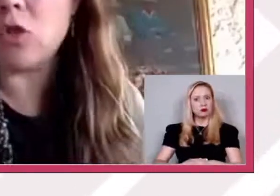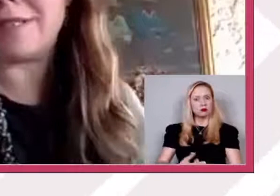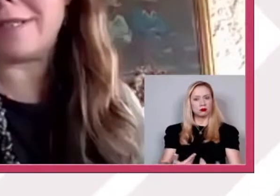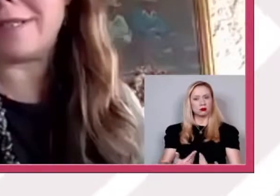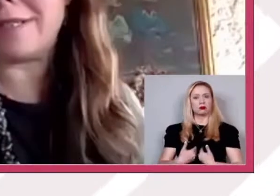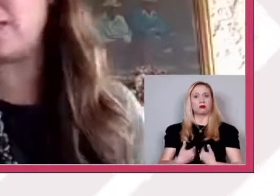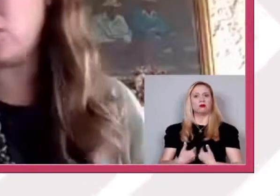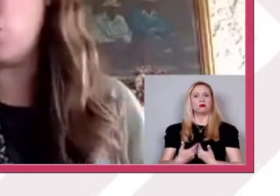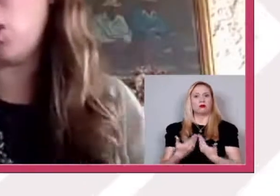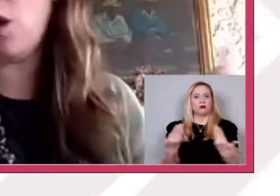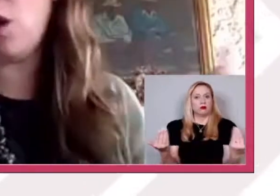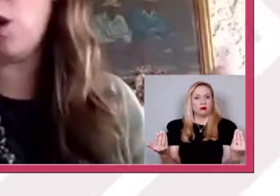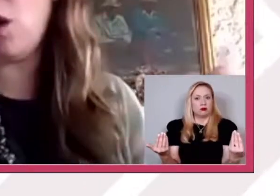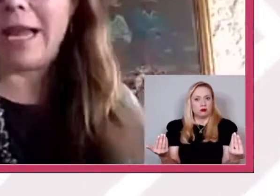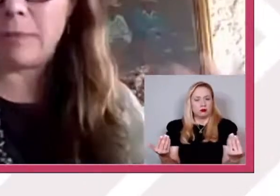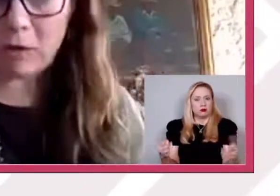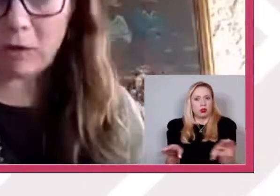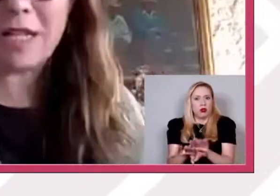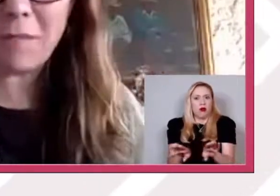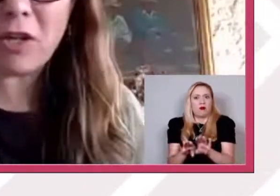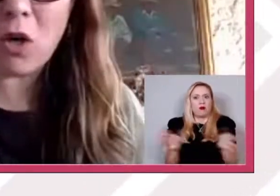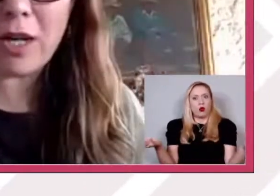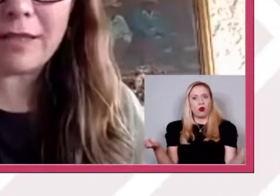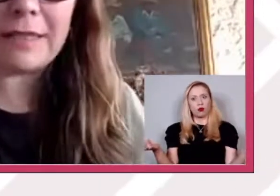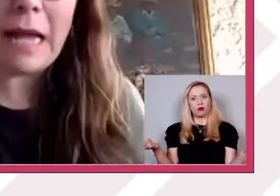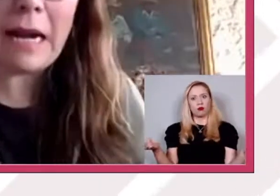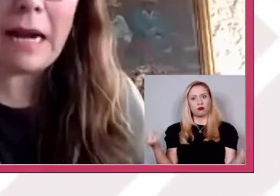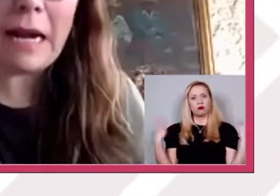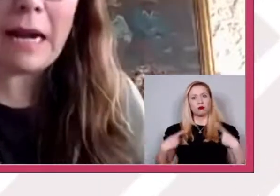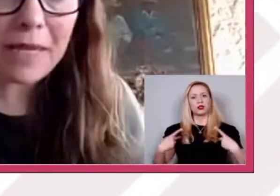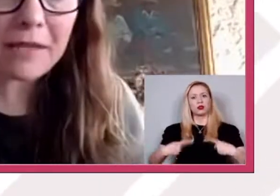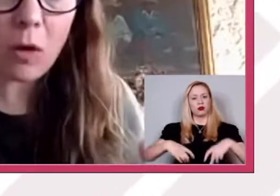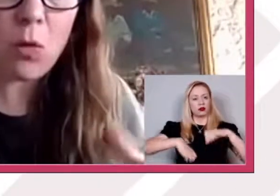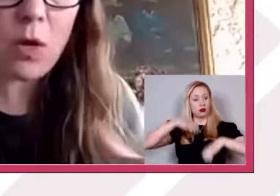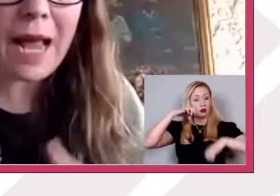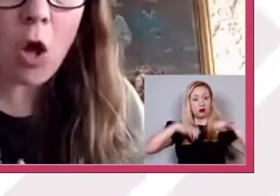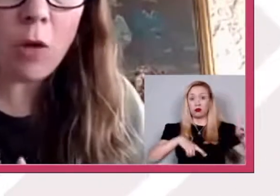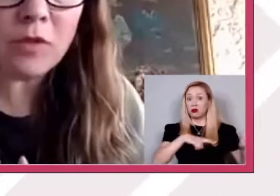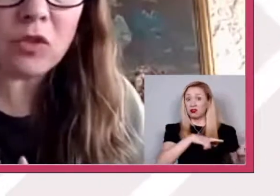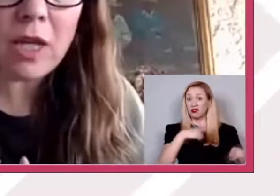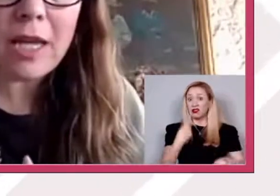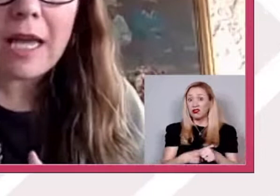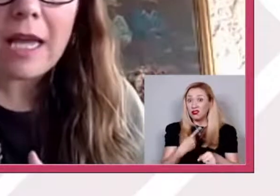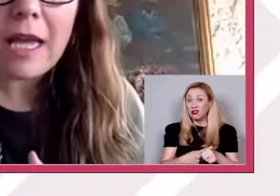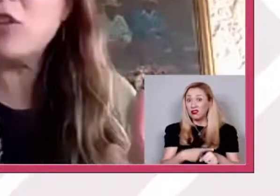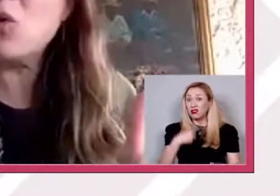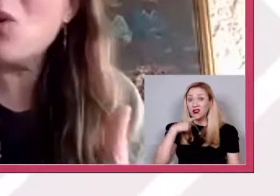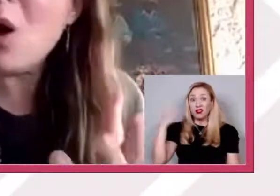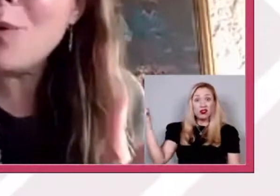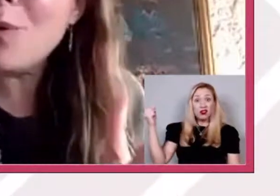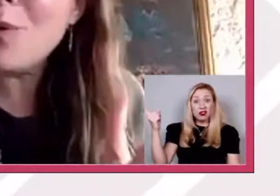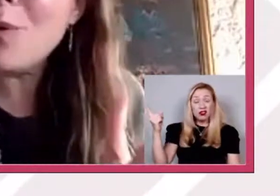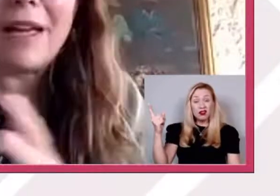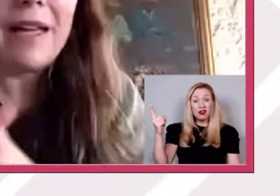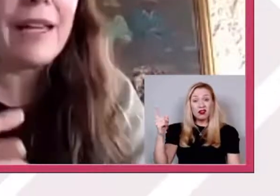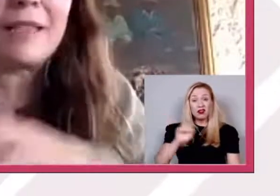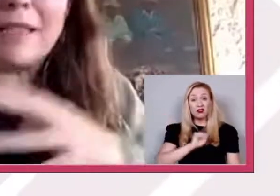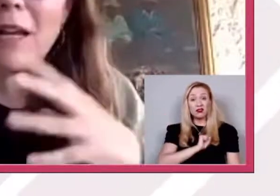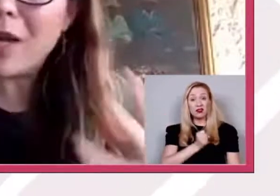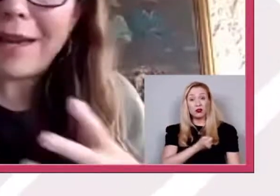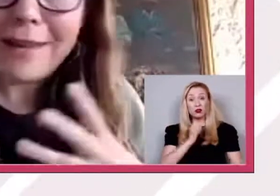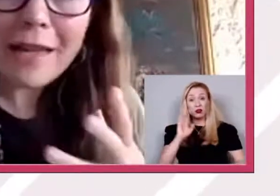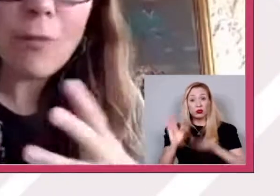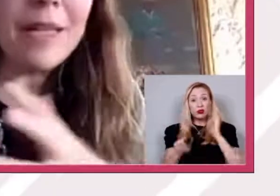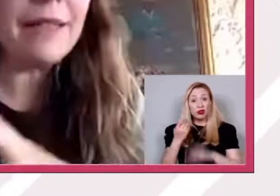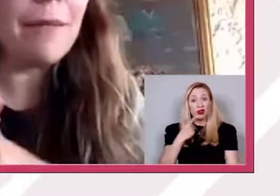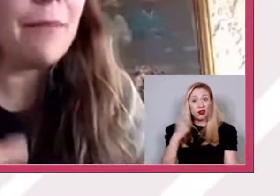cosas, y entonces de repente es como, ¿cómo? Las personas mayores están enfermas según la OMS y sobre todo ahorita, que es a